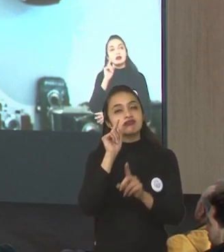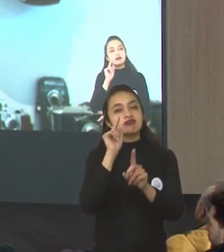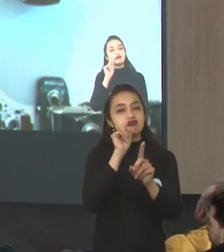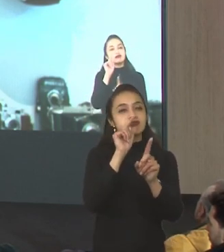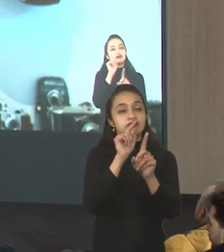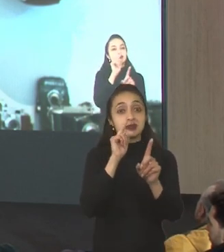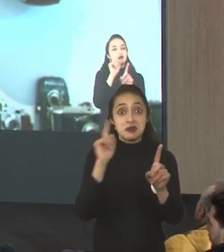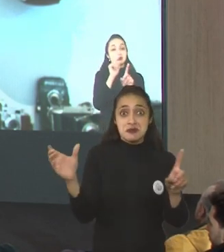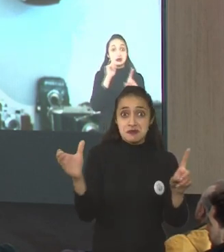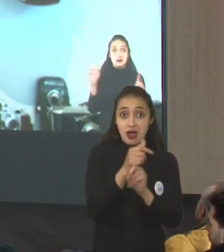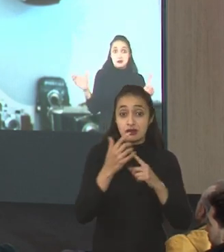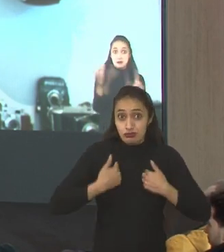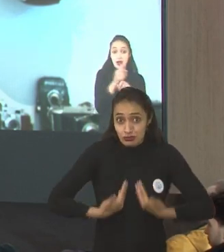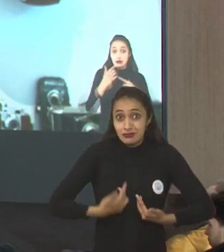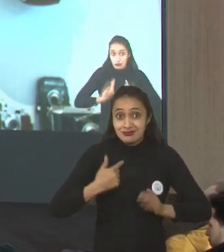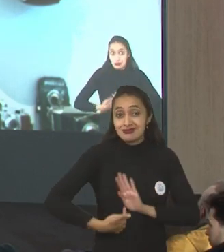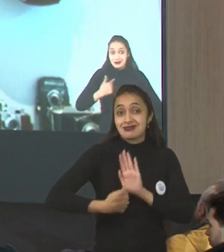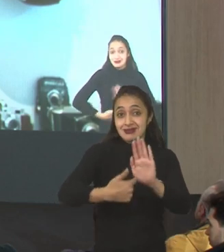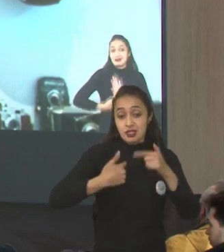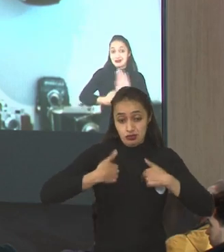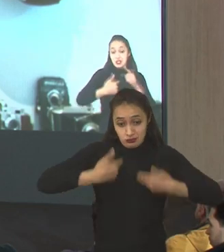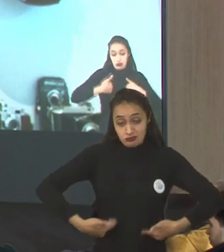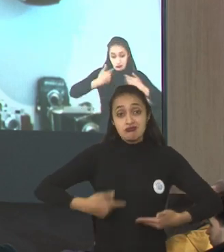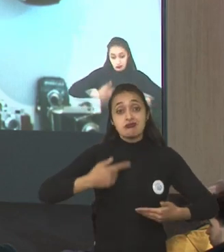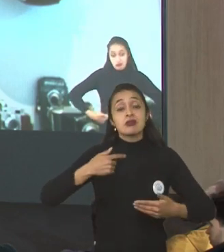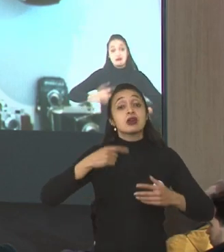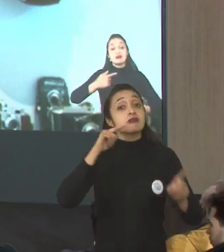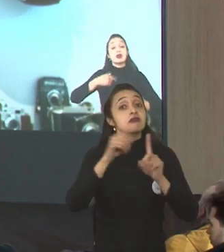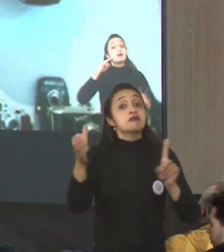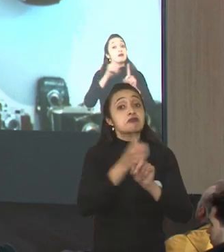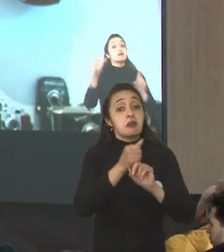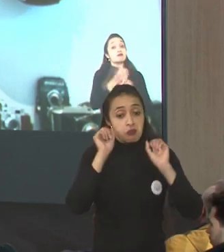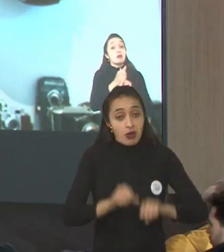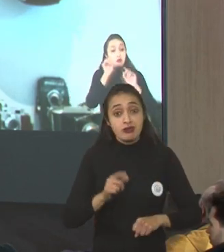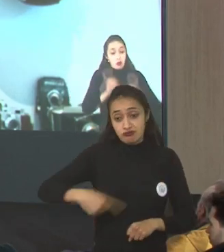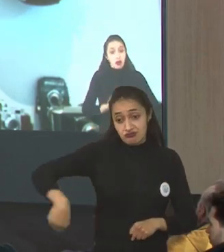lo hacemos real, yo lo hice real y si yo lo hice real, ustedes lo pueden